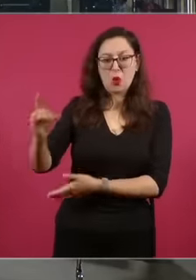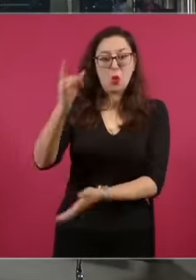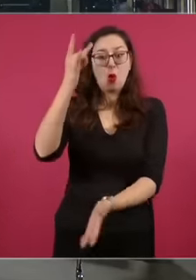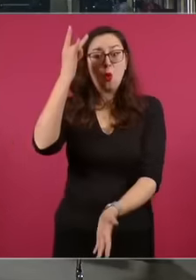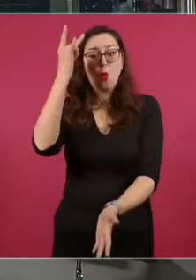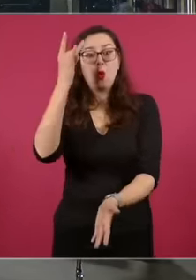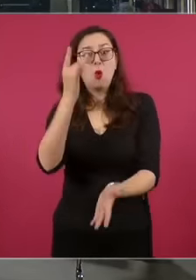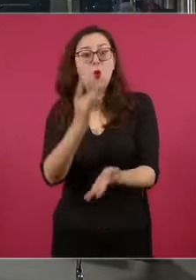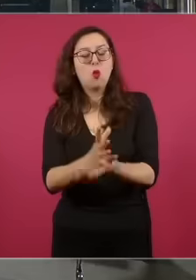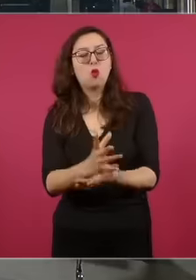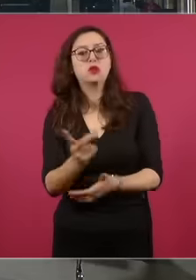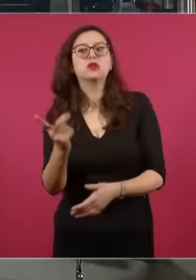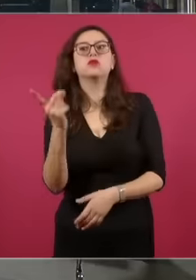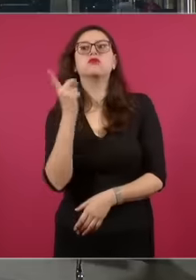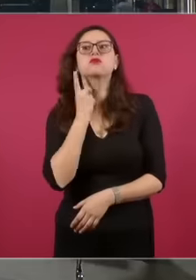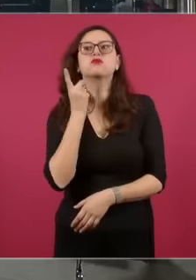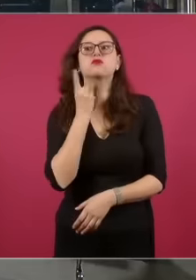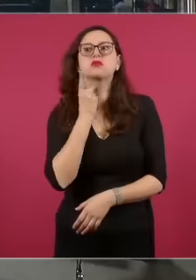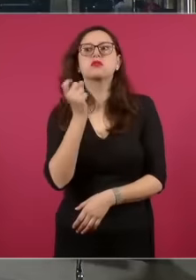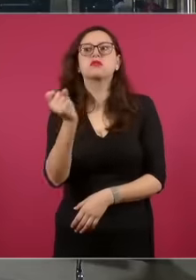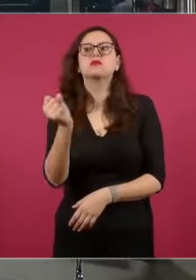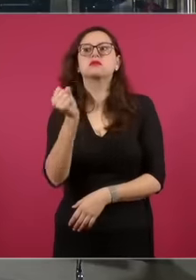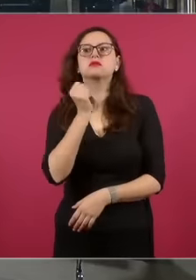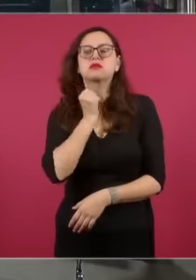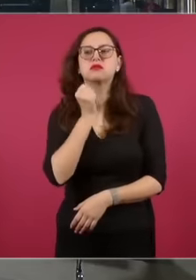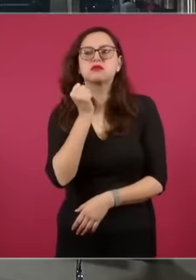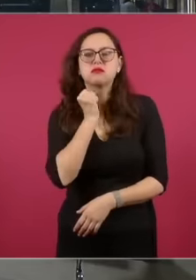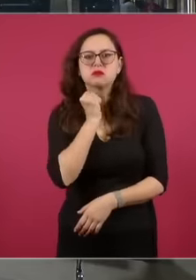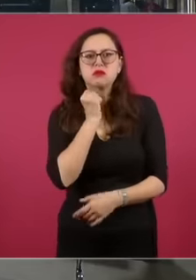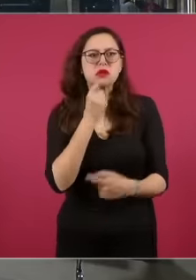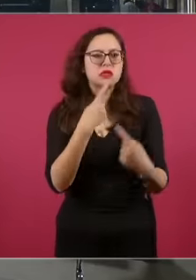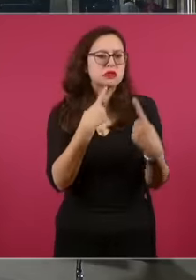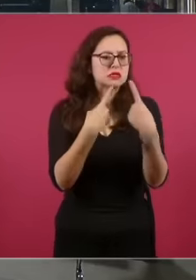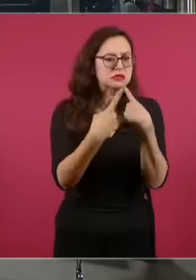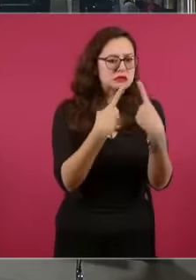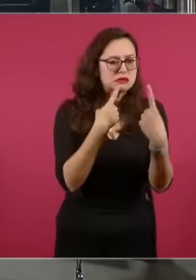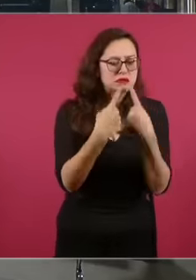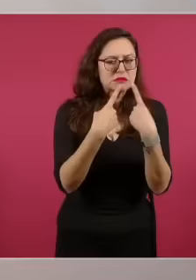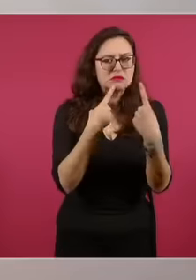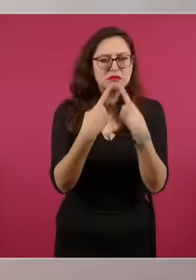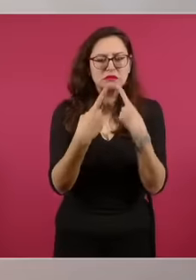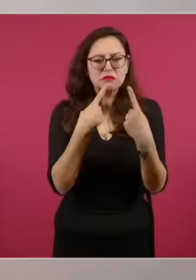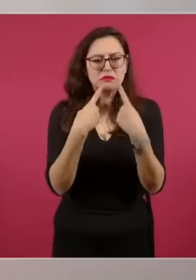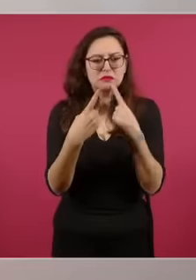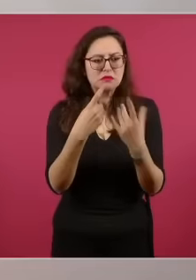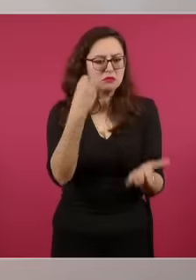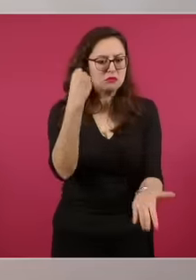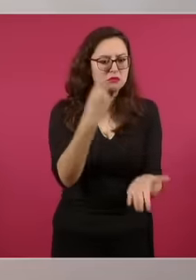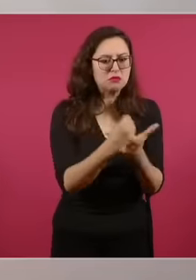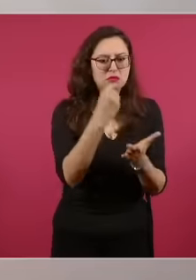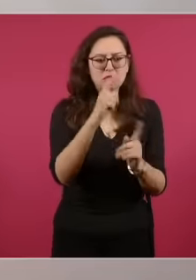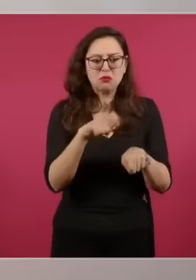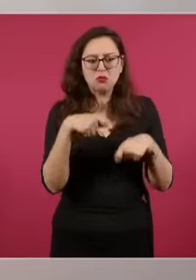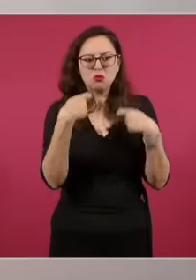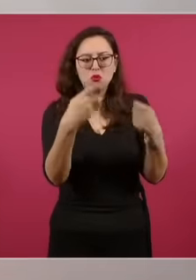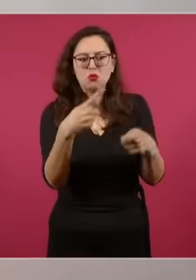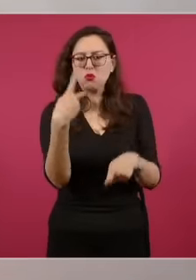discutir, aprobar las leyes de ningún otro poder.